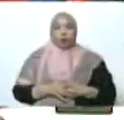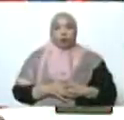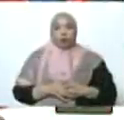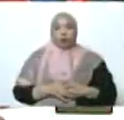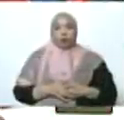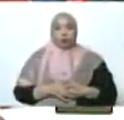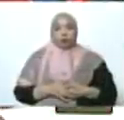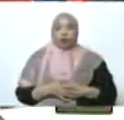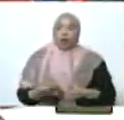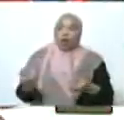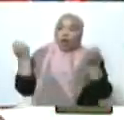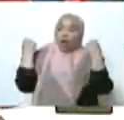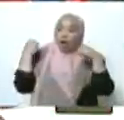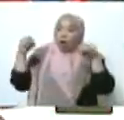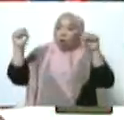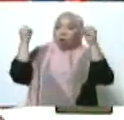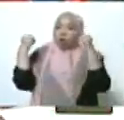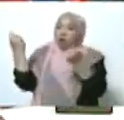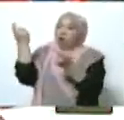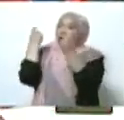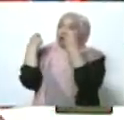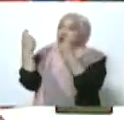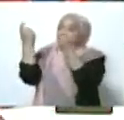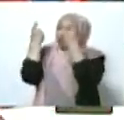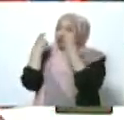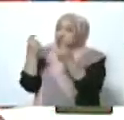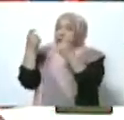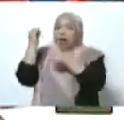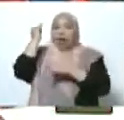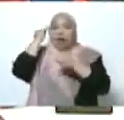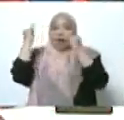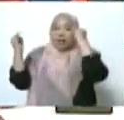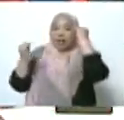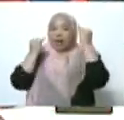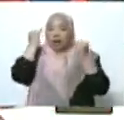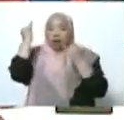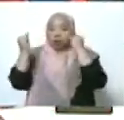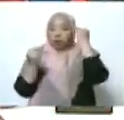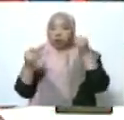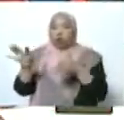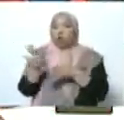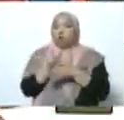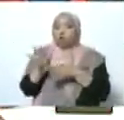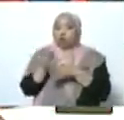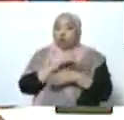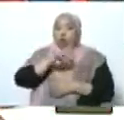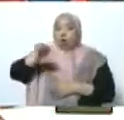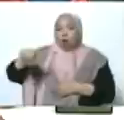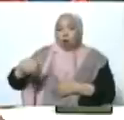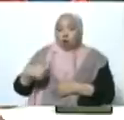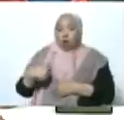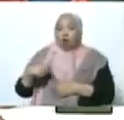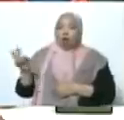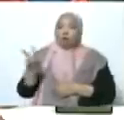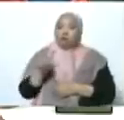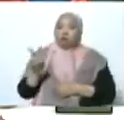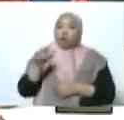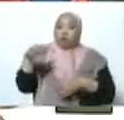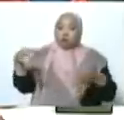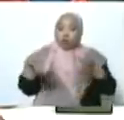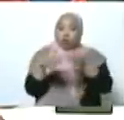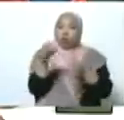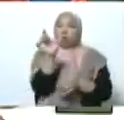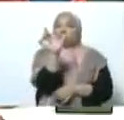En formación e ideología, esta responsabilidad fundamental para nosotros dentro de la organización, a partir de este